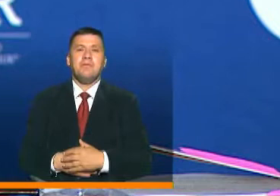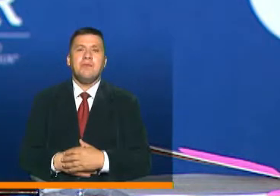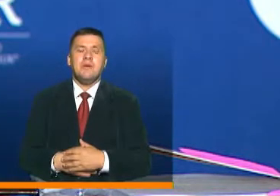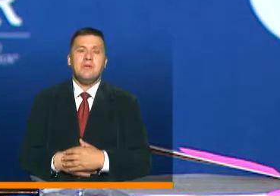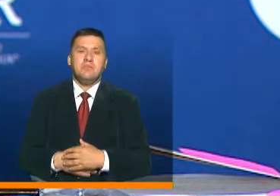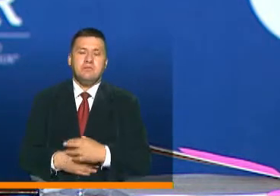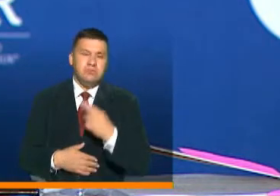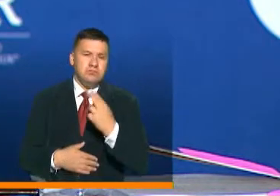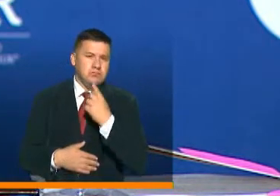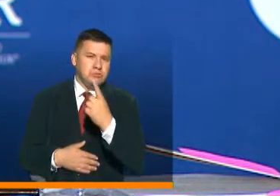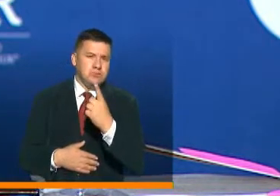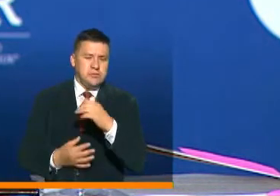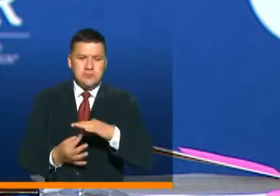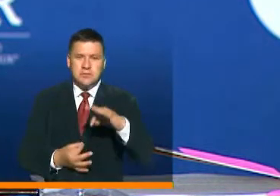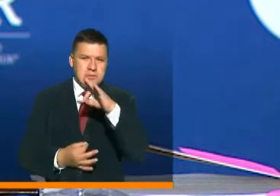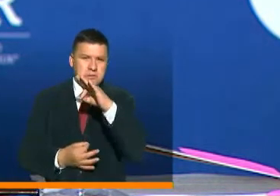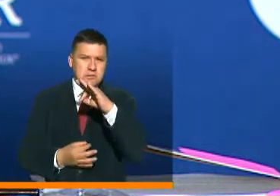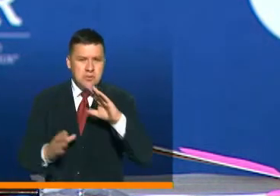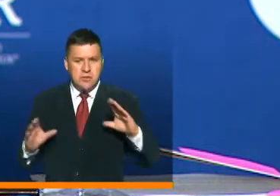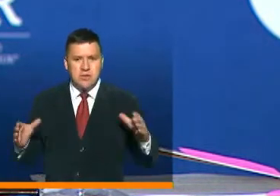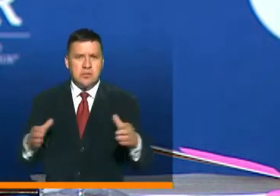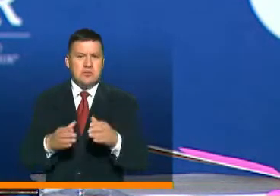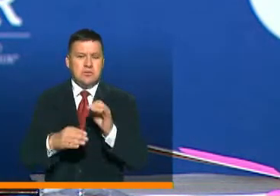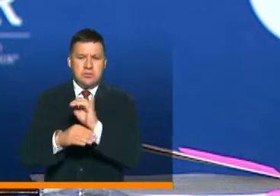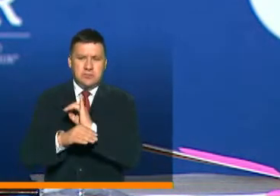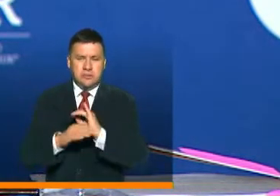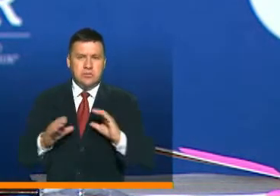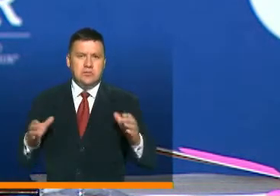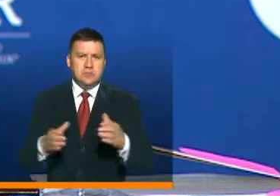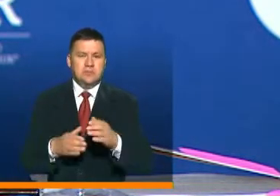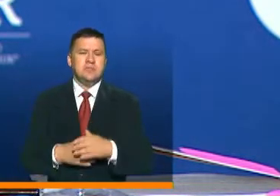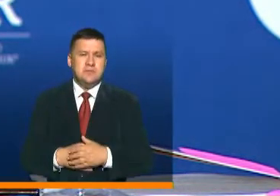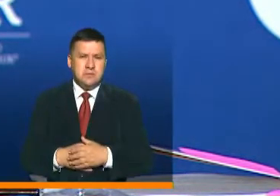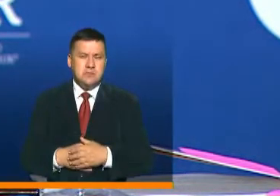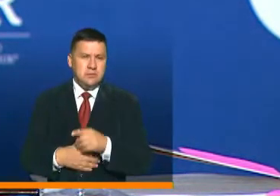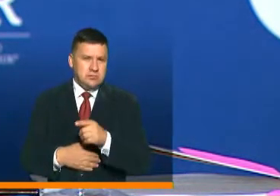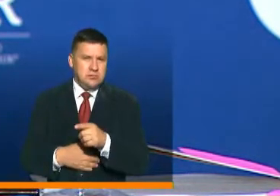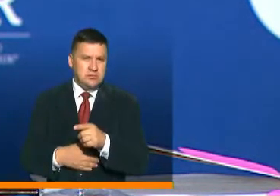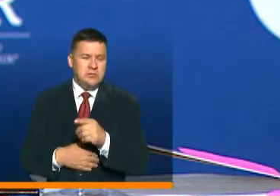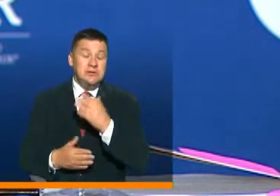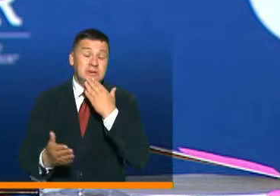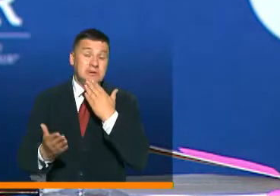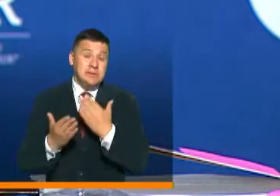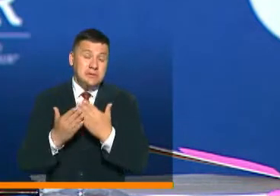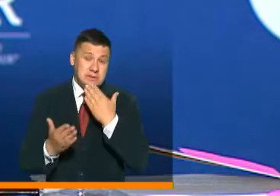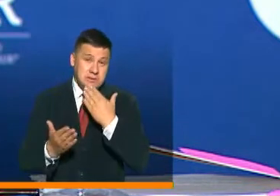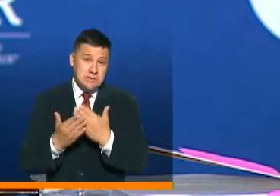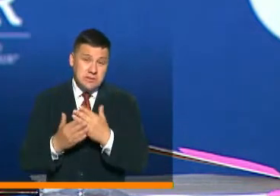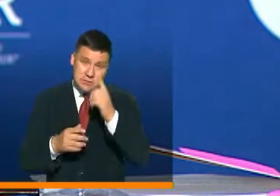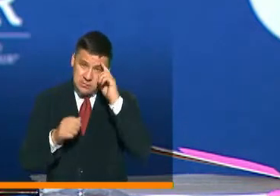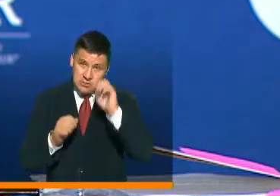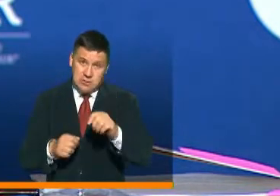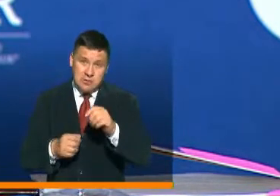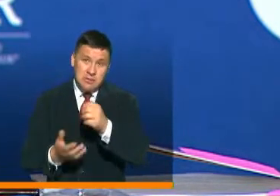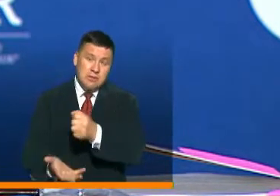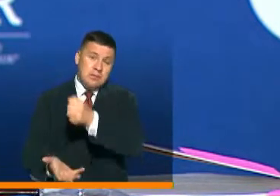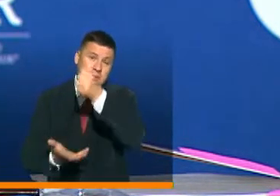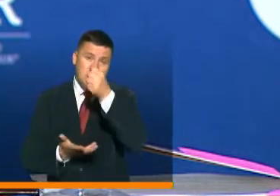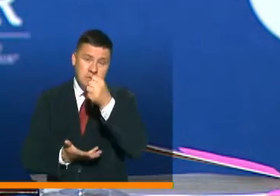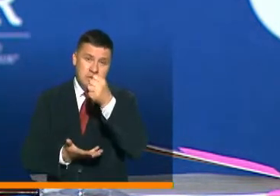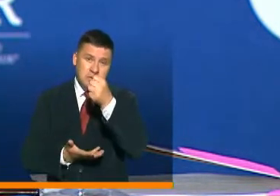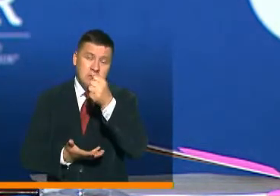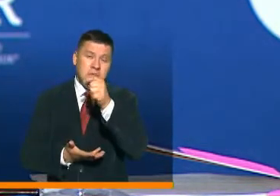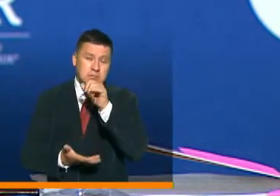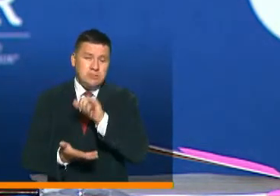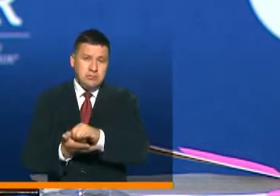Y reivindico ese espíritu cooperativo de la institución, porque gracias a la capacidad crediticia